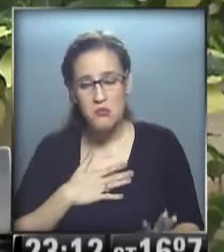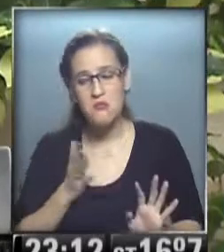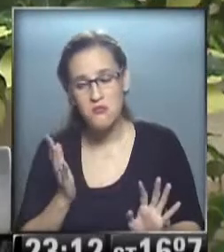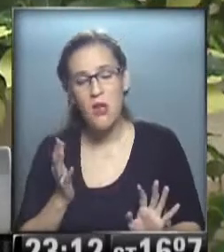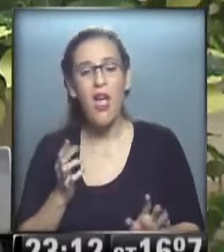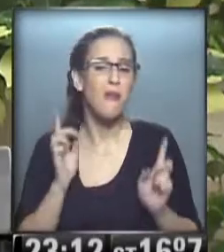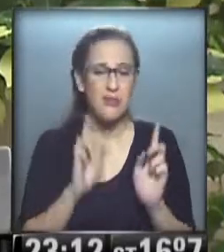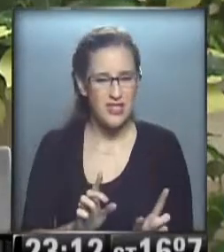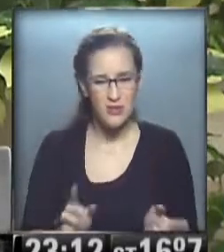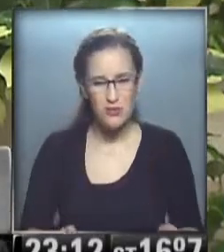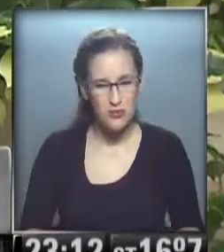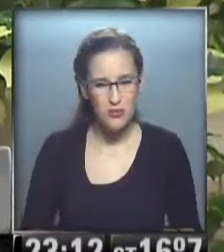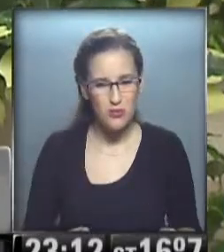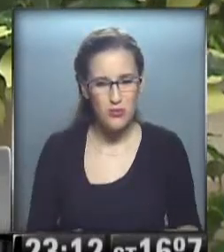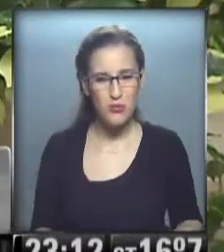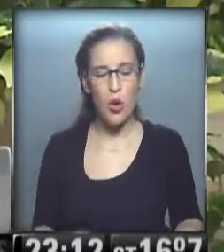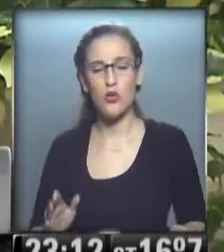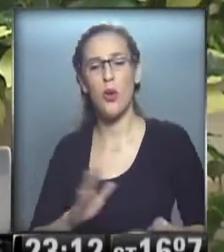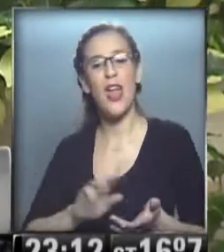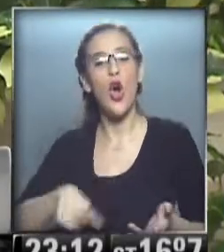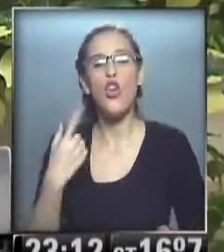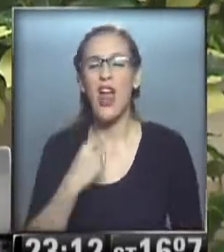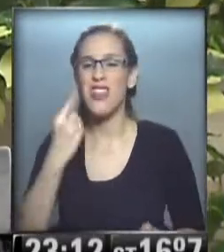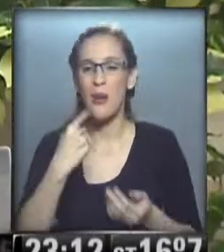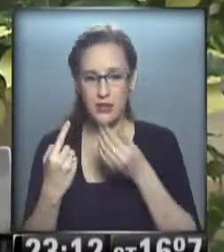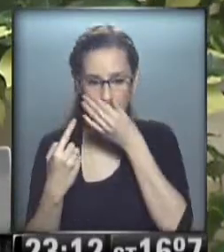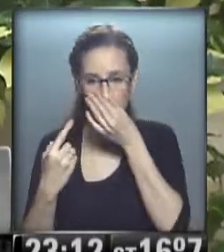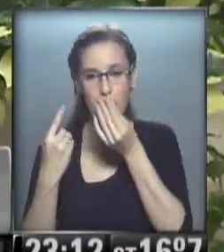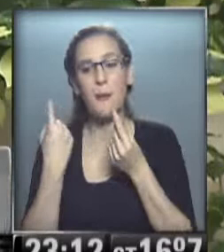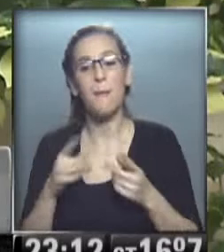dije lo mismo que yo decía en las otras entrevistas. Pero, ¿qué pasa? Yo